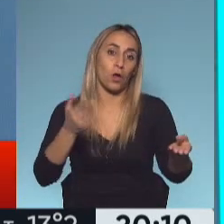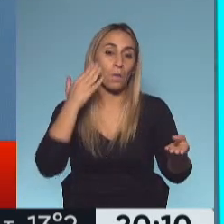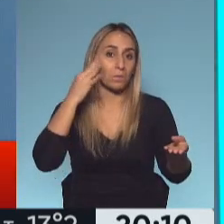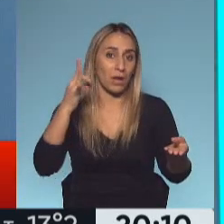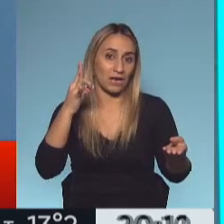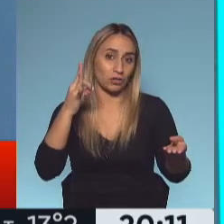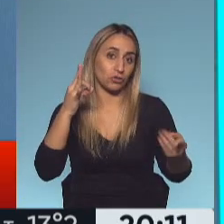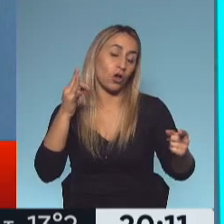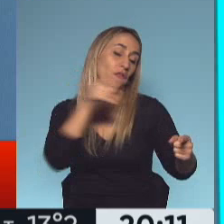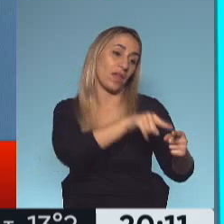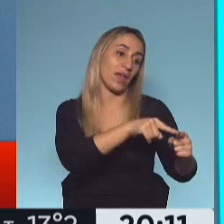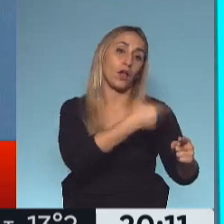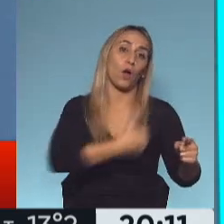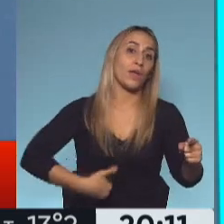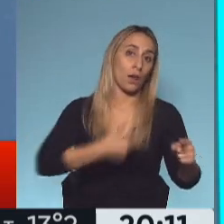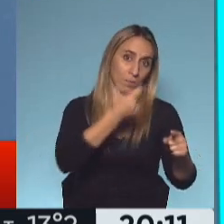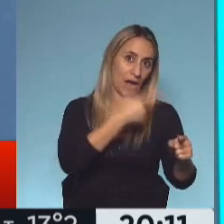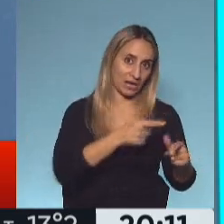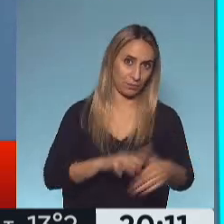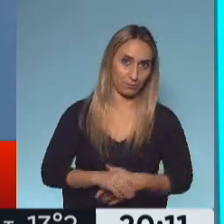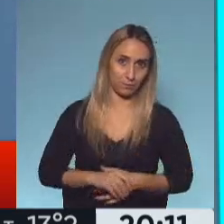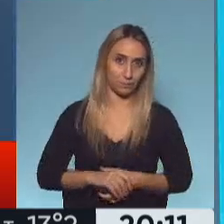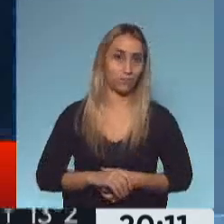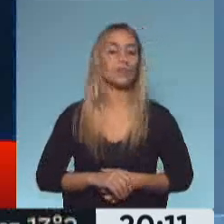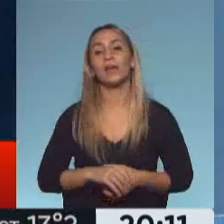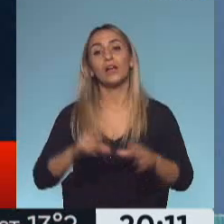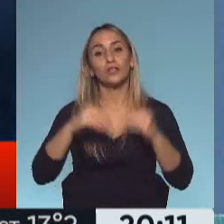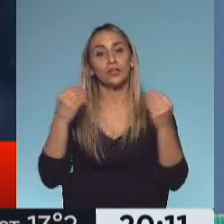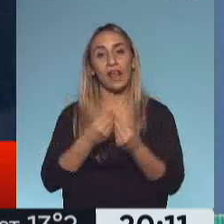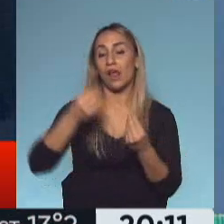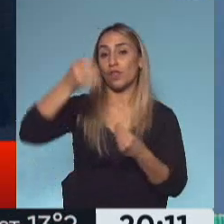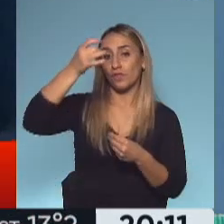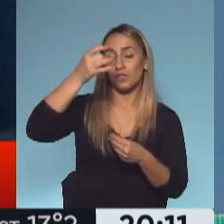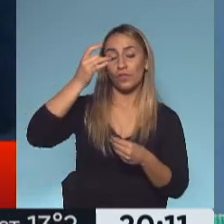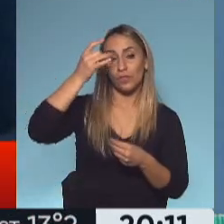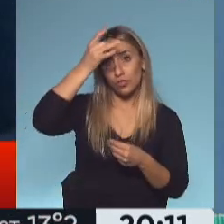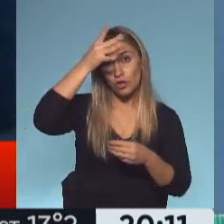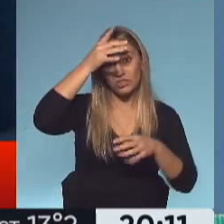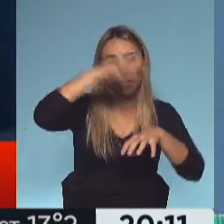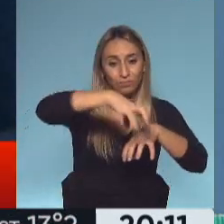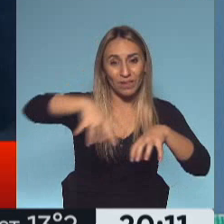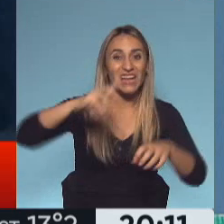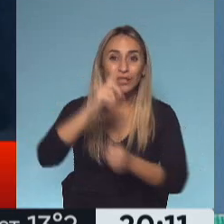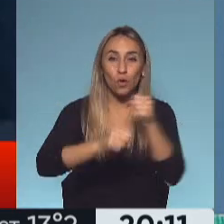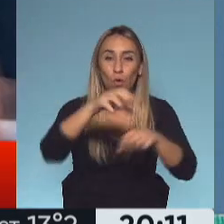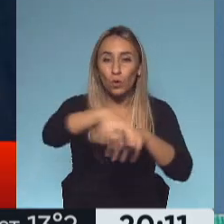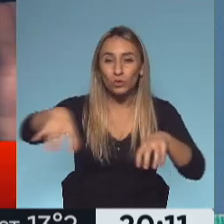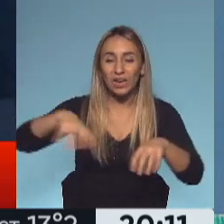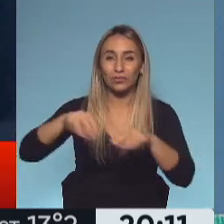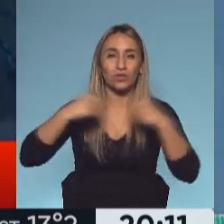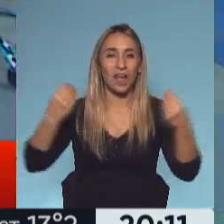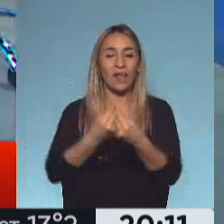de Mauricio Macri. Esto es un dato importante. 12 de 16 ramas industriales están en franco proceso de crecimiento. Ya